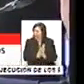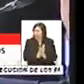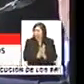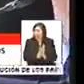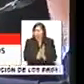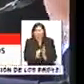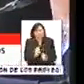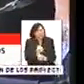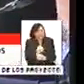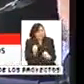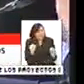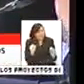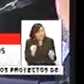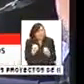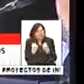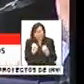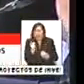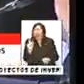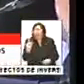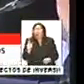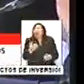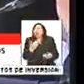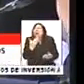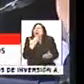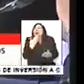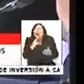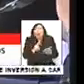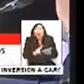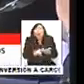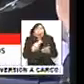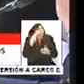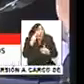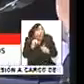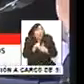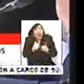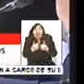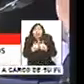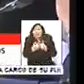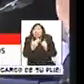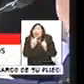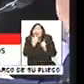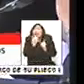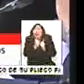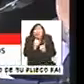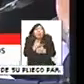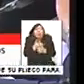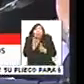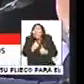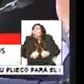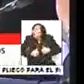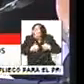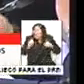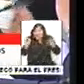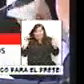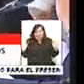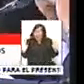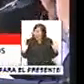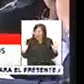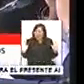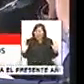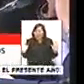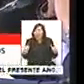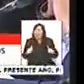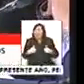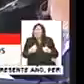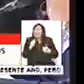porque eso es imposible porque cada uno decide con quién se va a acostar y de quien se ve enamorar y con quién va a compartir su vida lo que